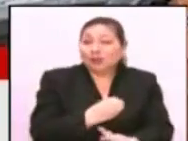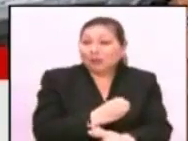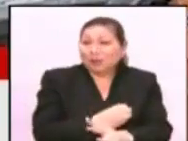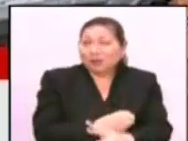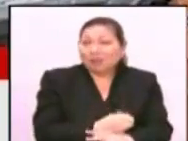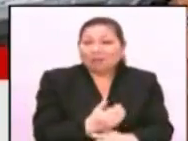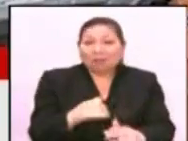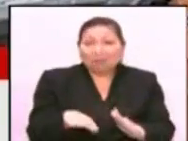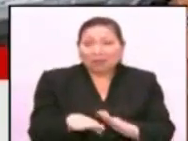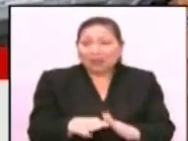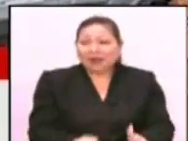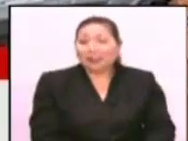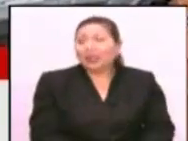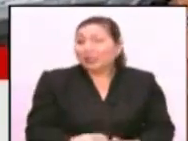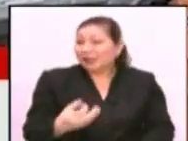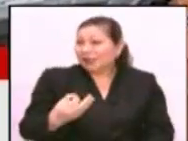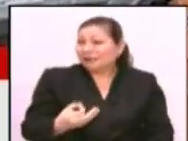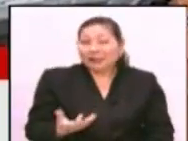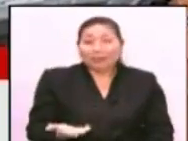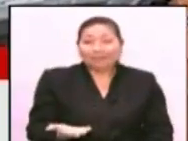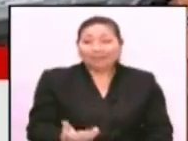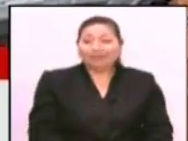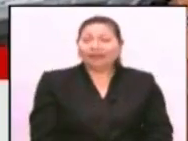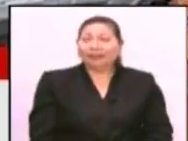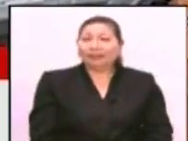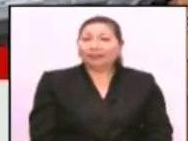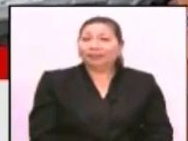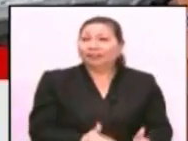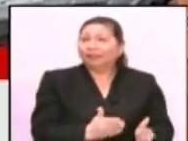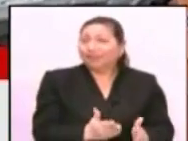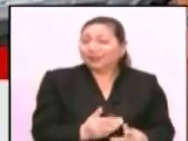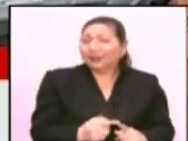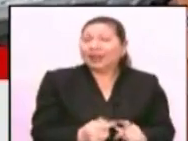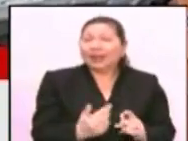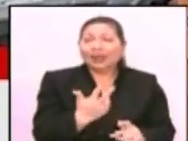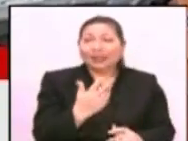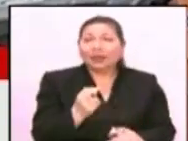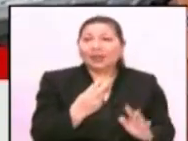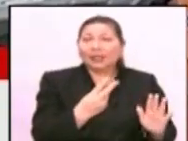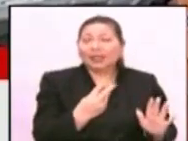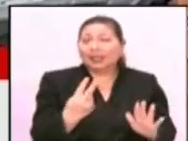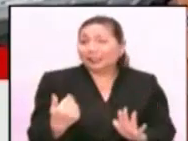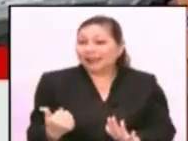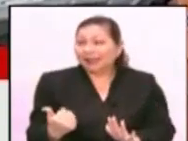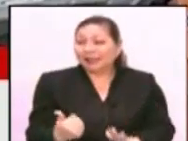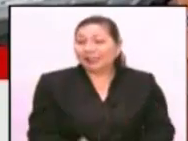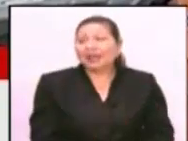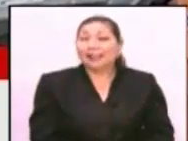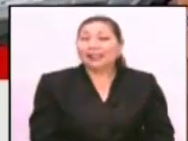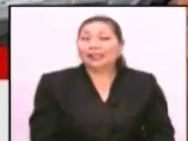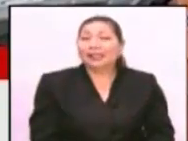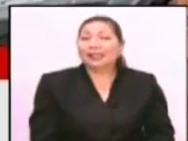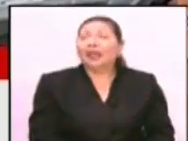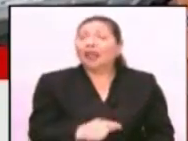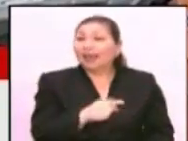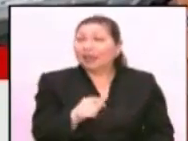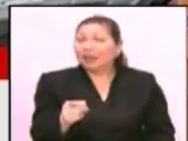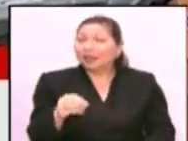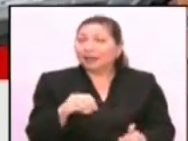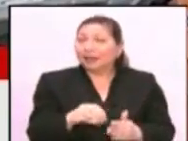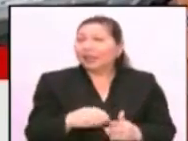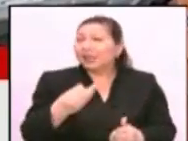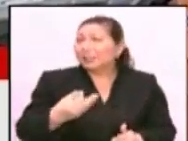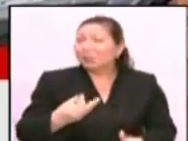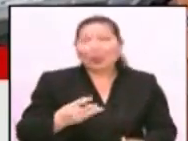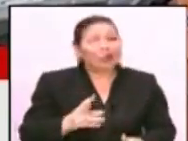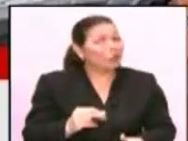primera dama están bajo el régimen especial, o sea, bajo crimen organizado, la ley 30.077, y la ley de facto dice, ellos van a régimen